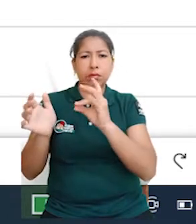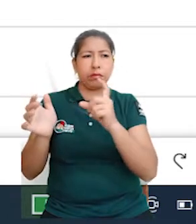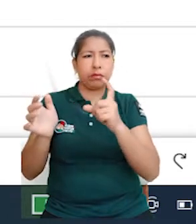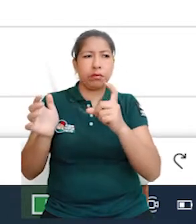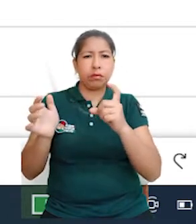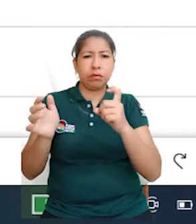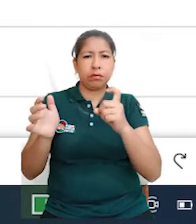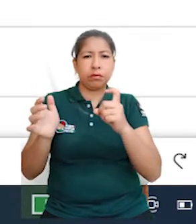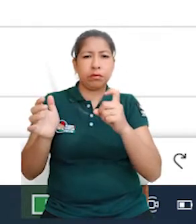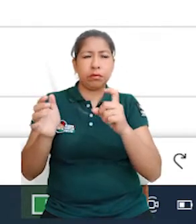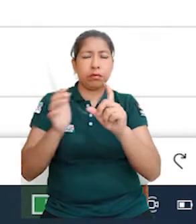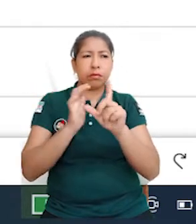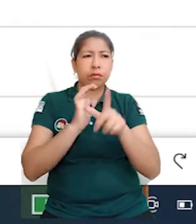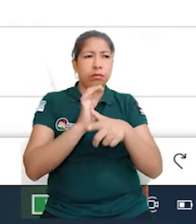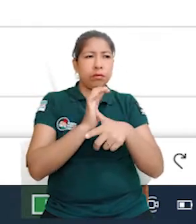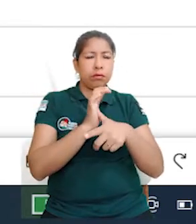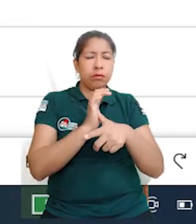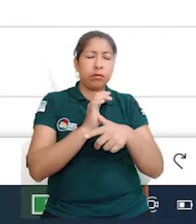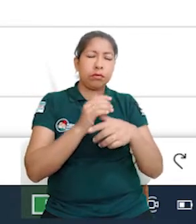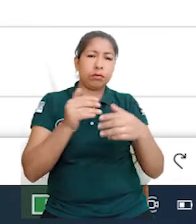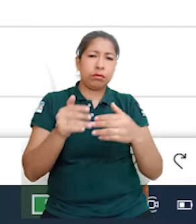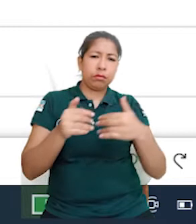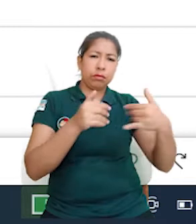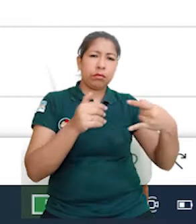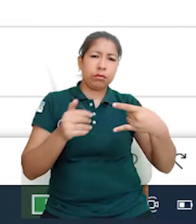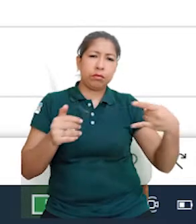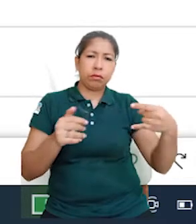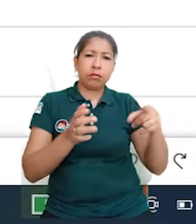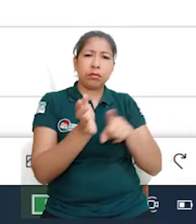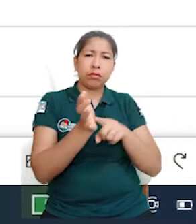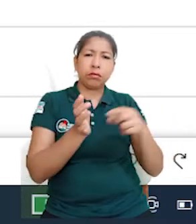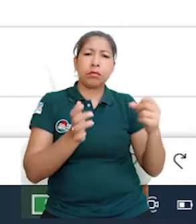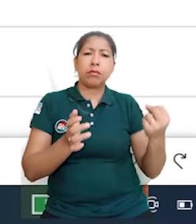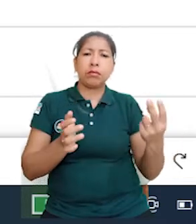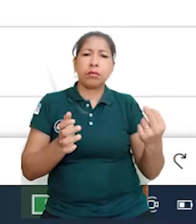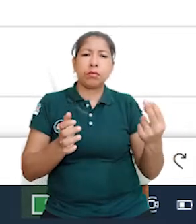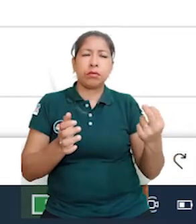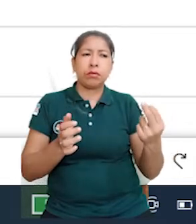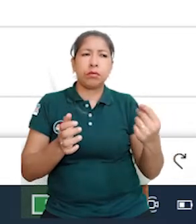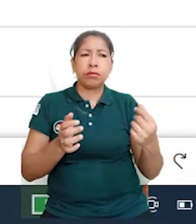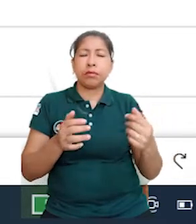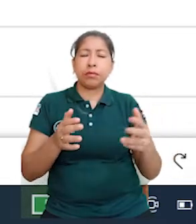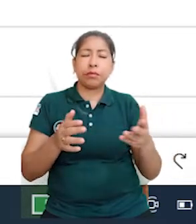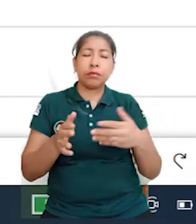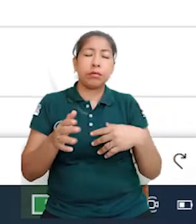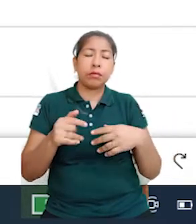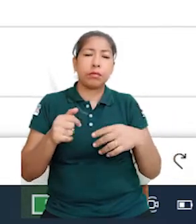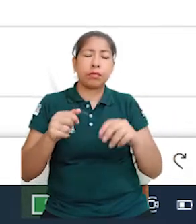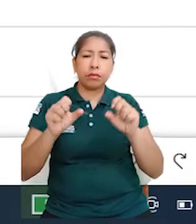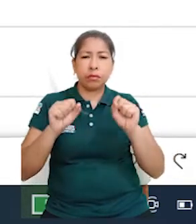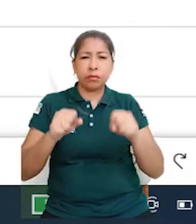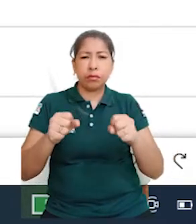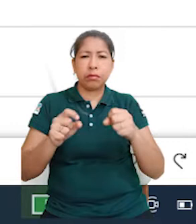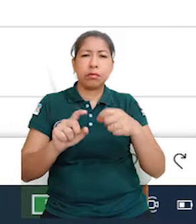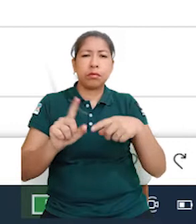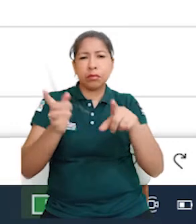Finalmente, despejamos esta variable. Podemos hacer ley de signos, menos por menos más. Y el valor de x va a